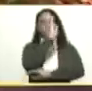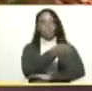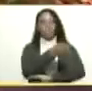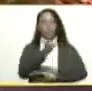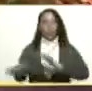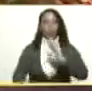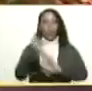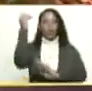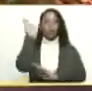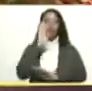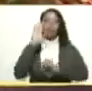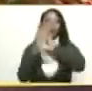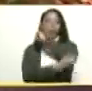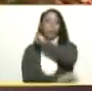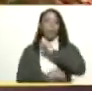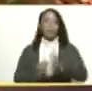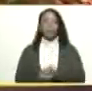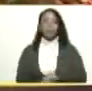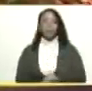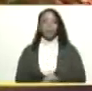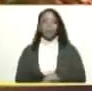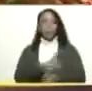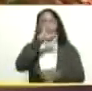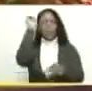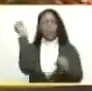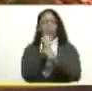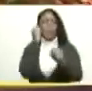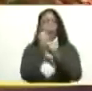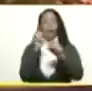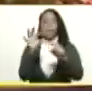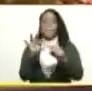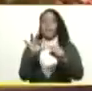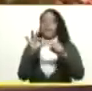contra la corrupción. Una operación especial,